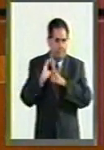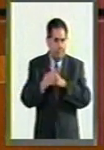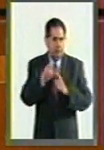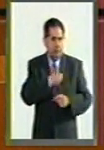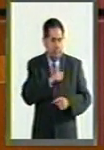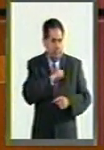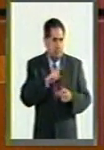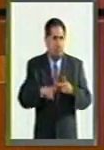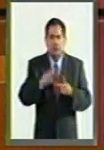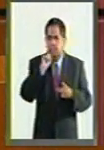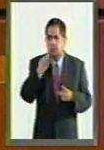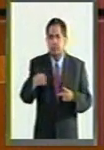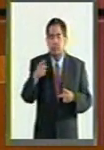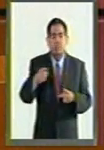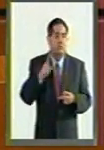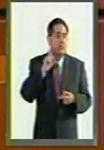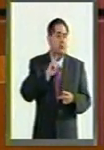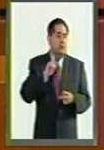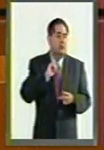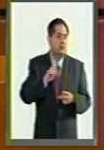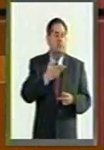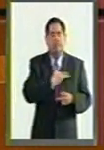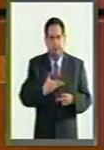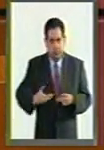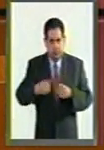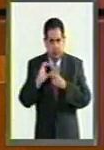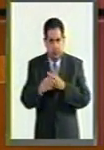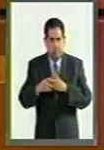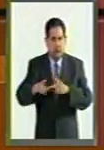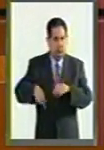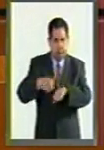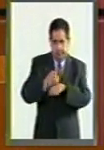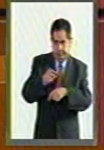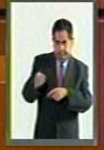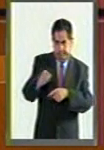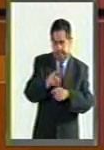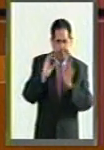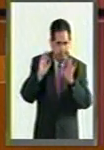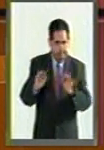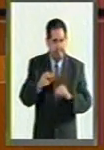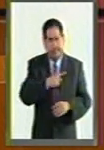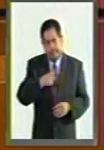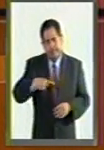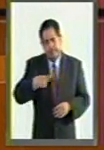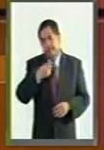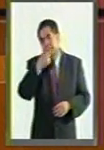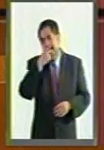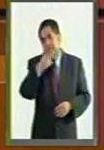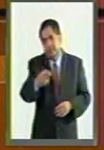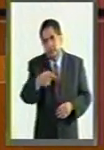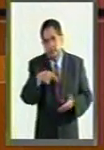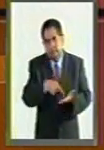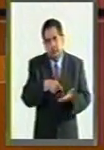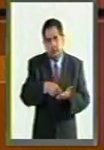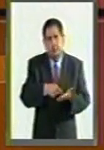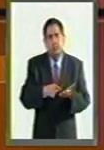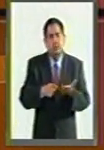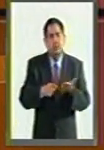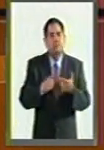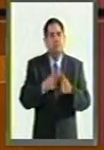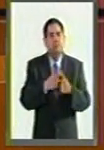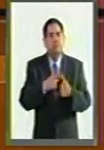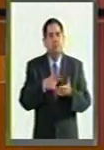Salud como por la señora presidenta de la Comisión de Gobernación, sí tenemos que decir que esta es